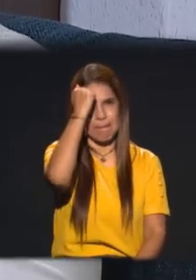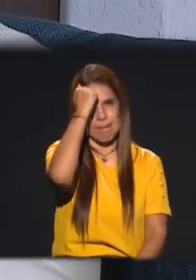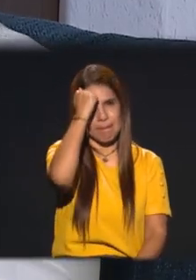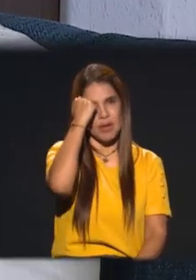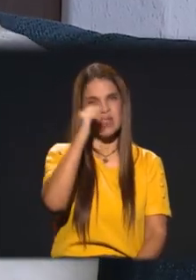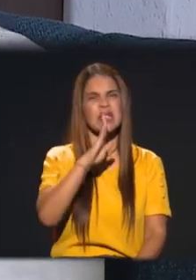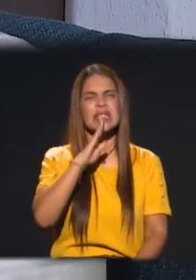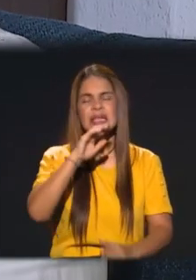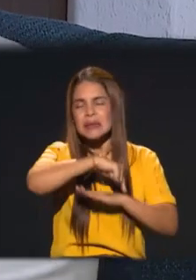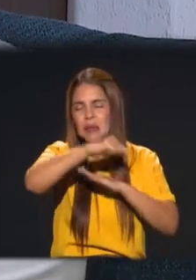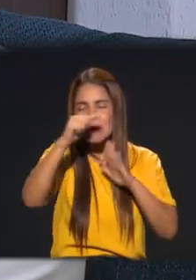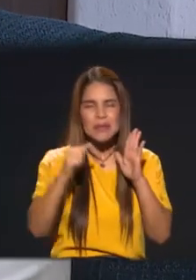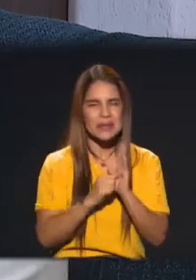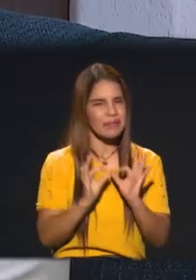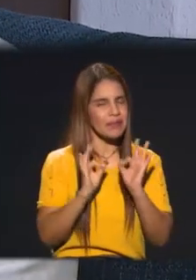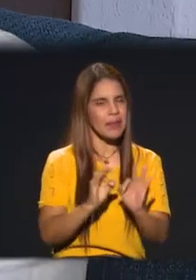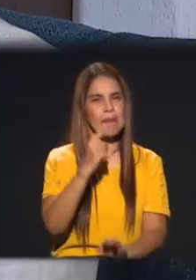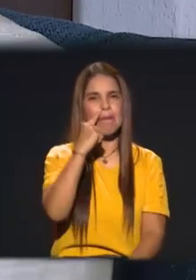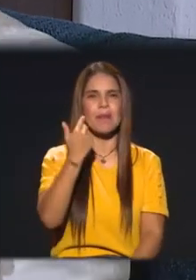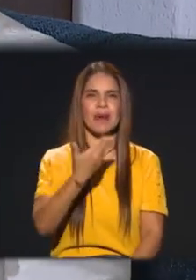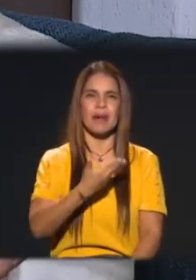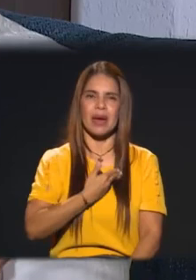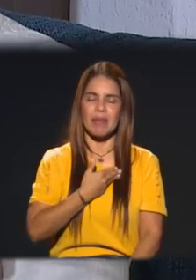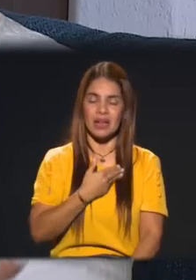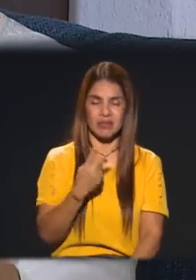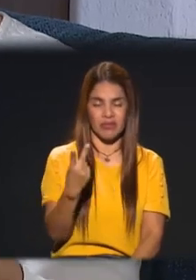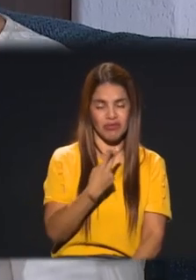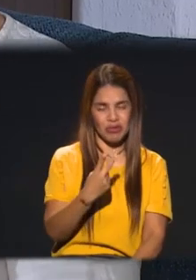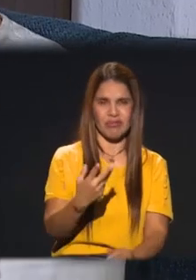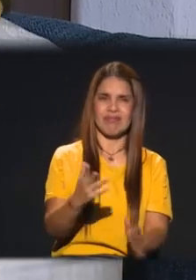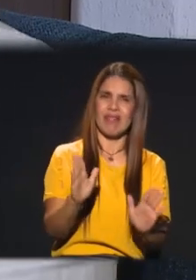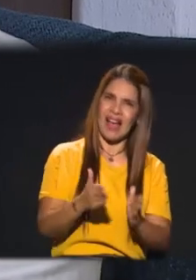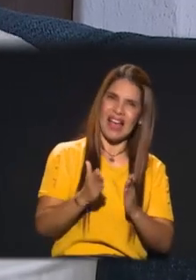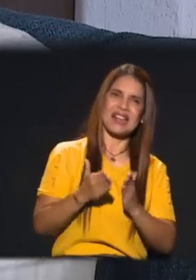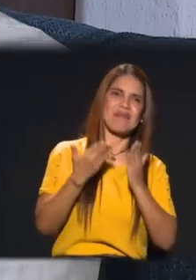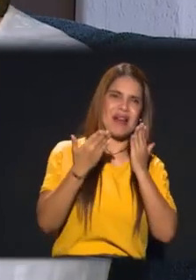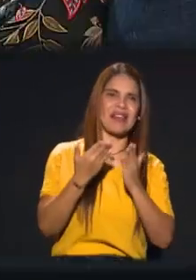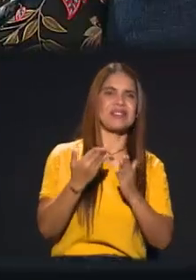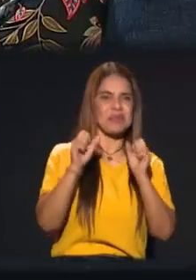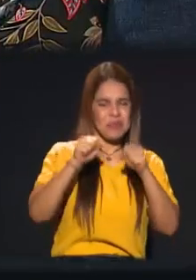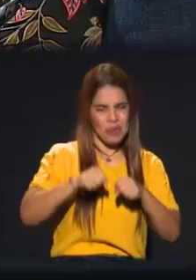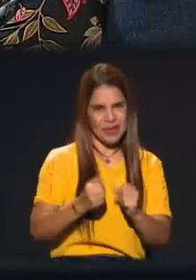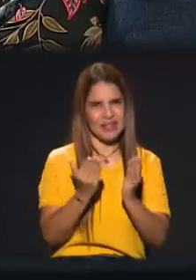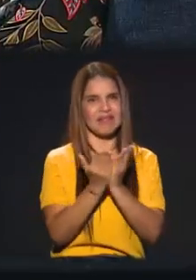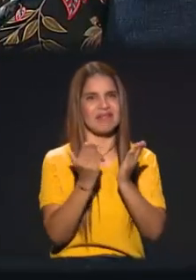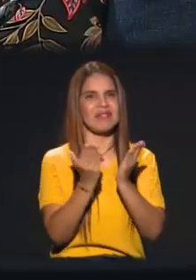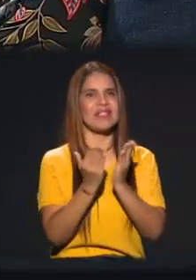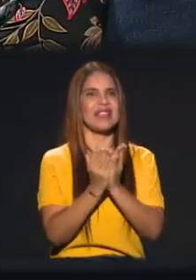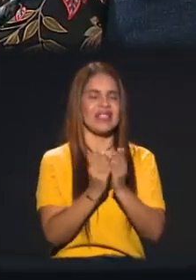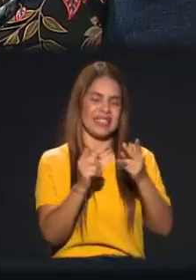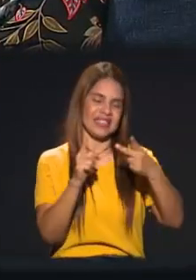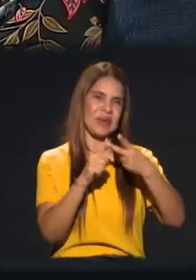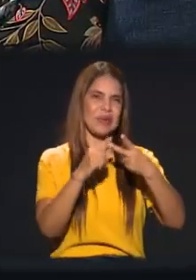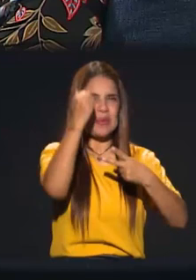Cada que yo les decía mi deseo de ser profesora, me animaban para que estudiara y lo fuese. Y segundo, mi profe